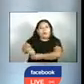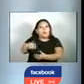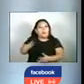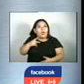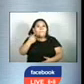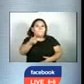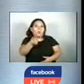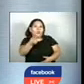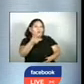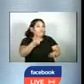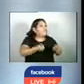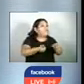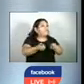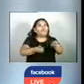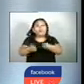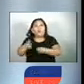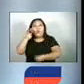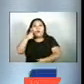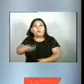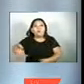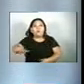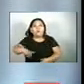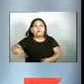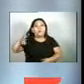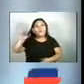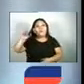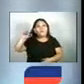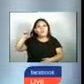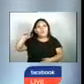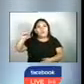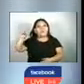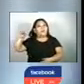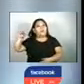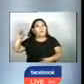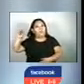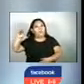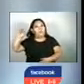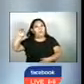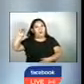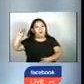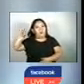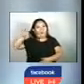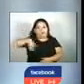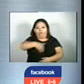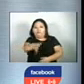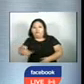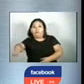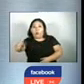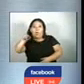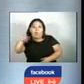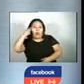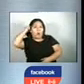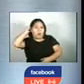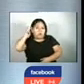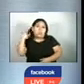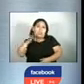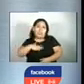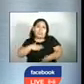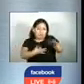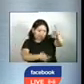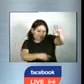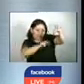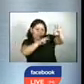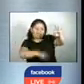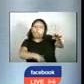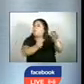un patrullaje preventivo en la notificación Brisas de Mariona de Cuscatancingo. Según las autoridades, el sujeto ya cuenta con antecedentes